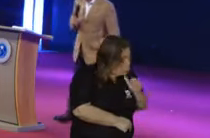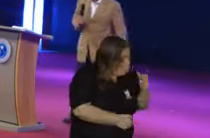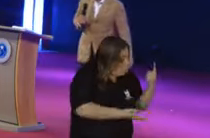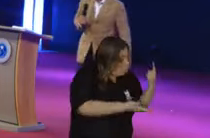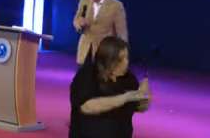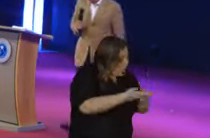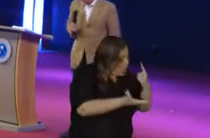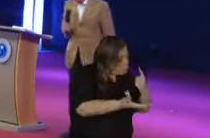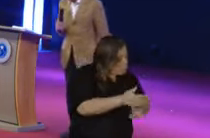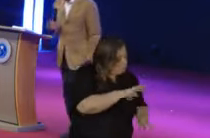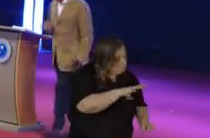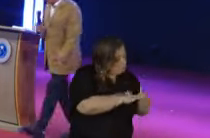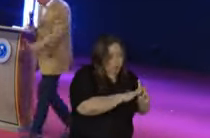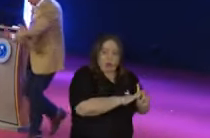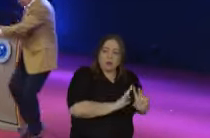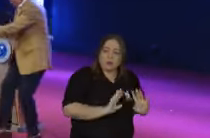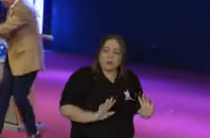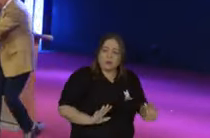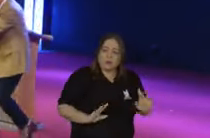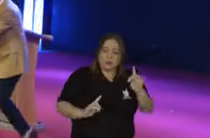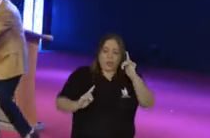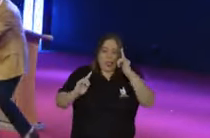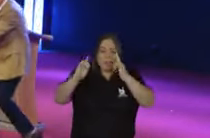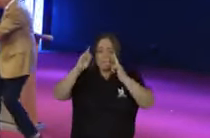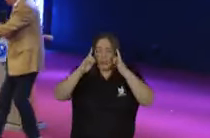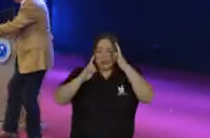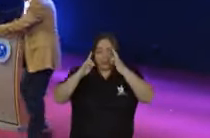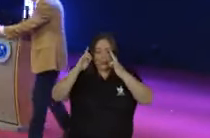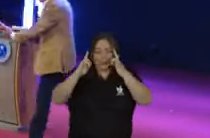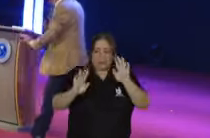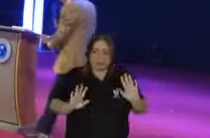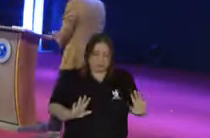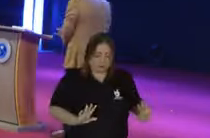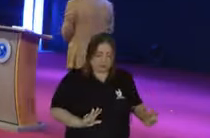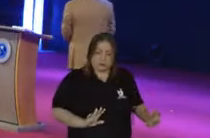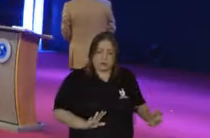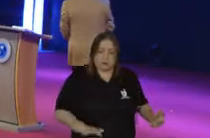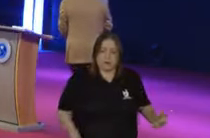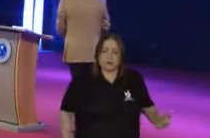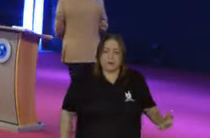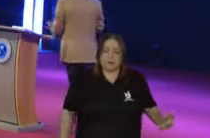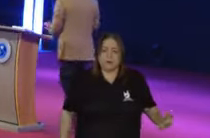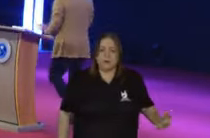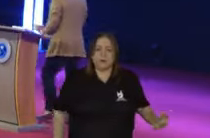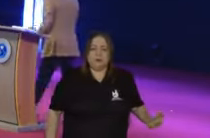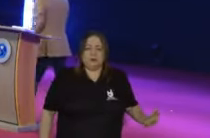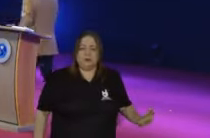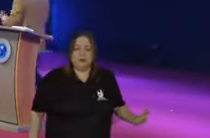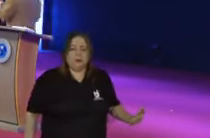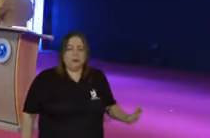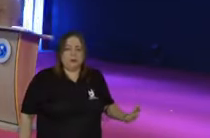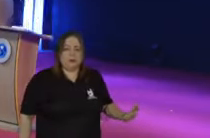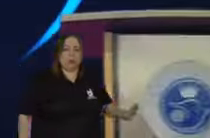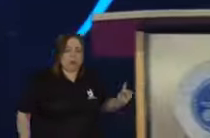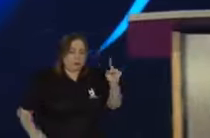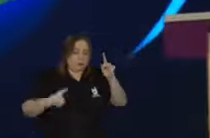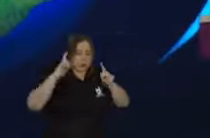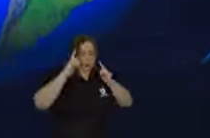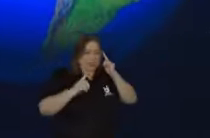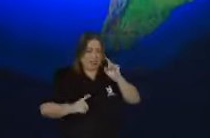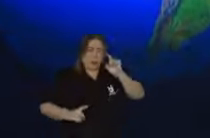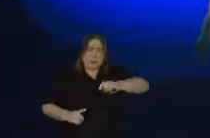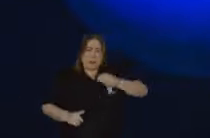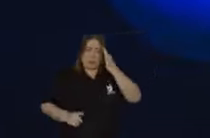está. Pensamientos de ustedes sean enviados de un compromiso puro y sincero con Cristo. Esta es